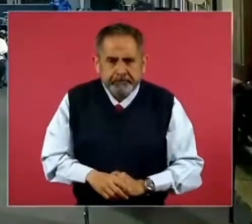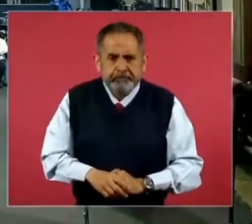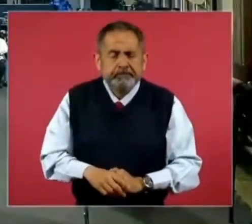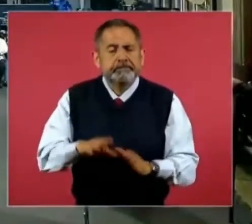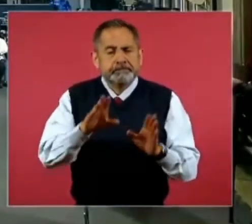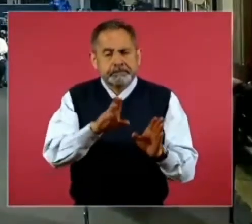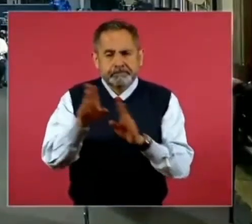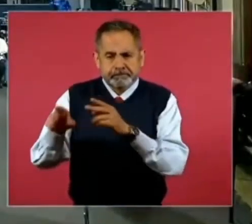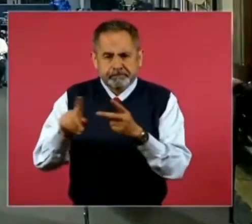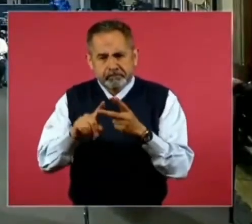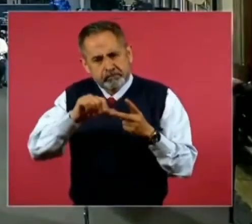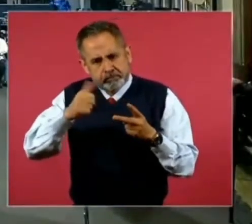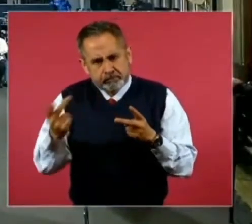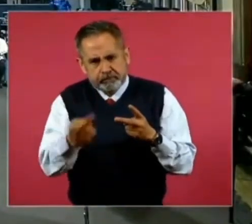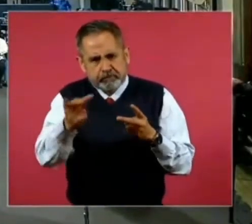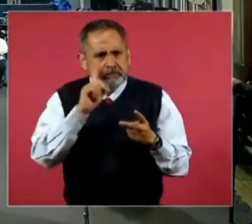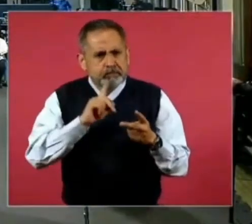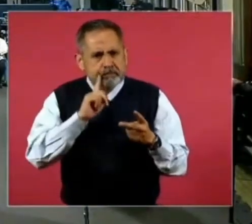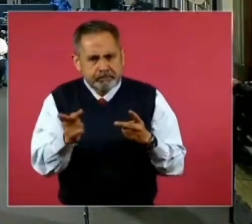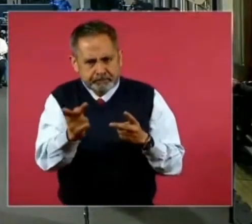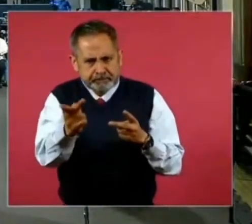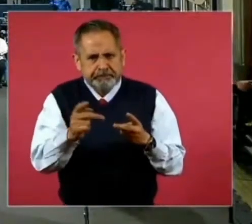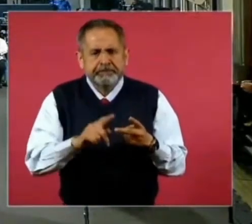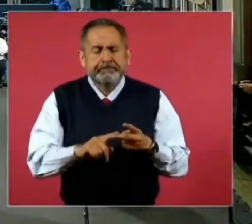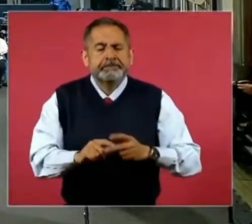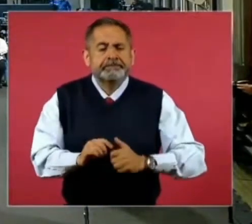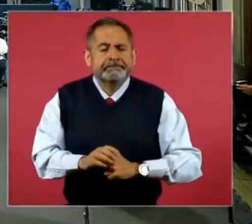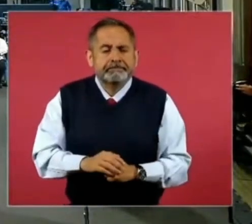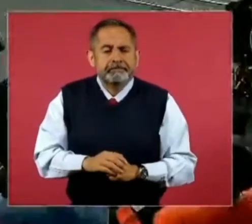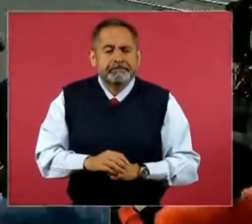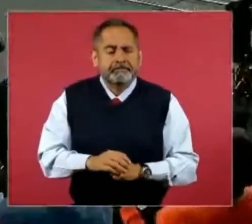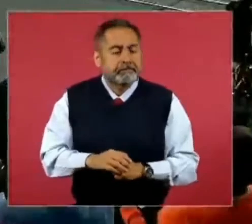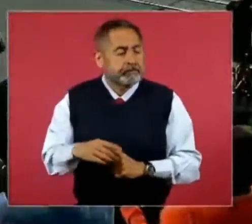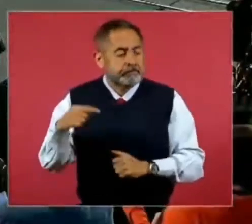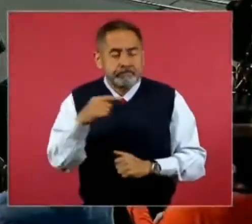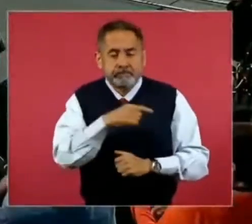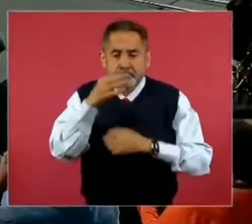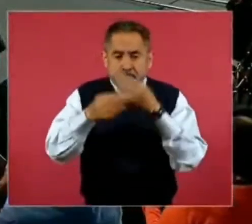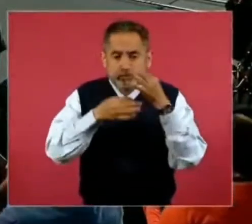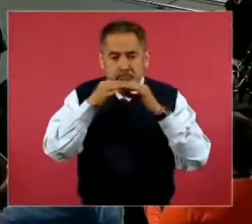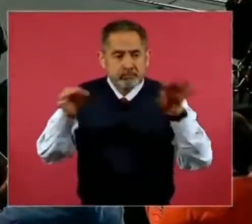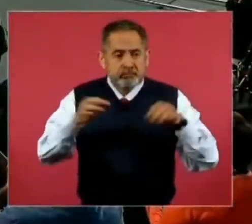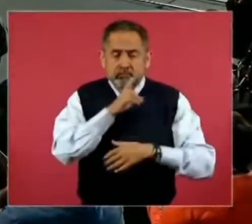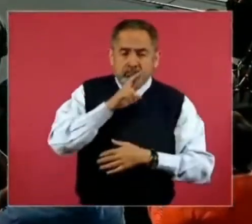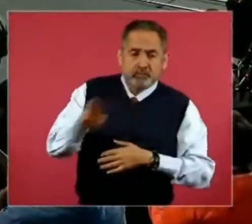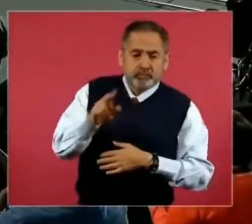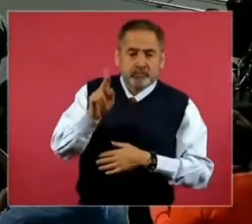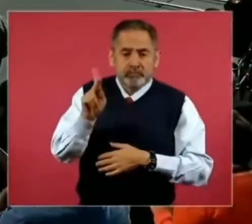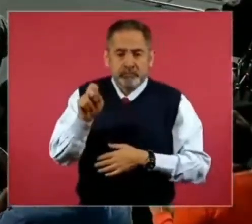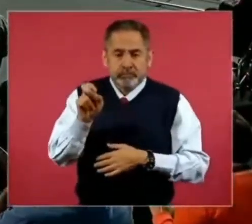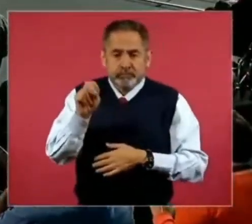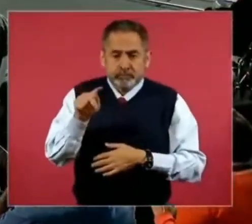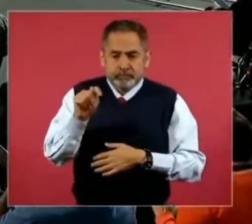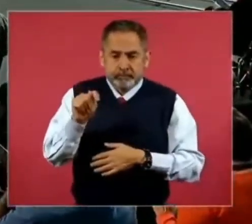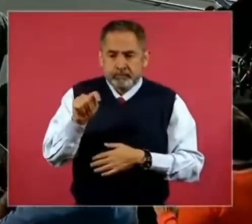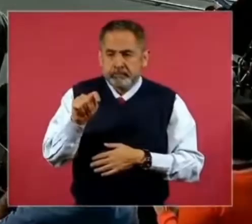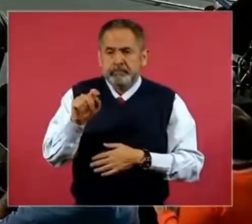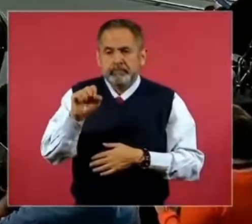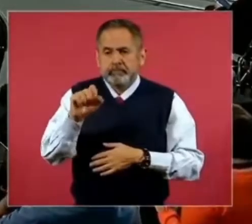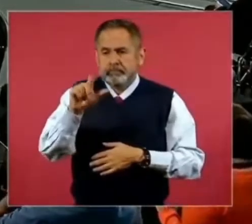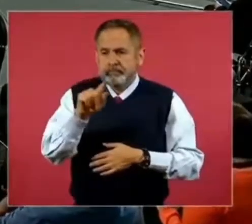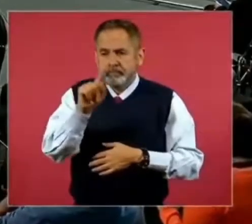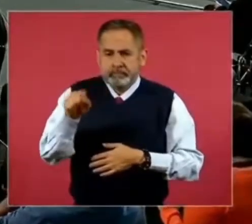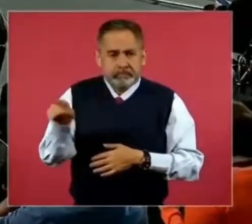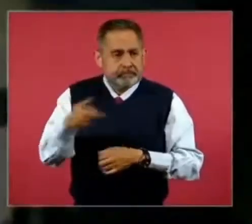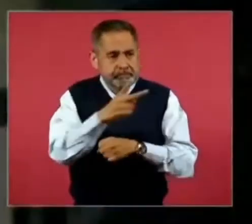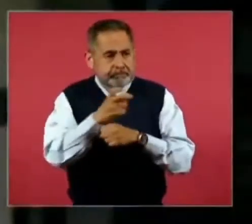Y en la siguiente pregunta, presidente, tras las declaraciones que le respondió Ken Salazar, ¿si aceptaría o lo va a invitar